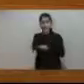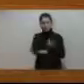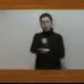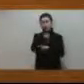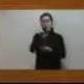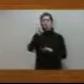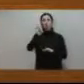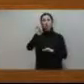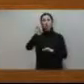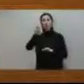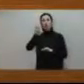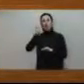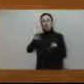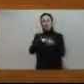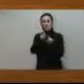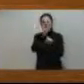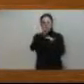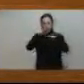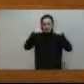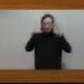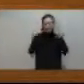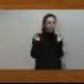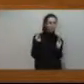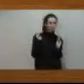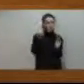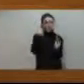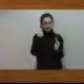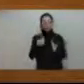como encubridor. Mire, yo tengo aquí